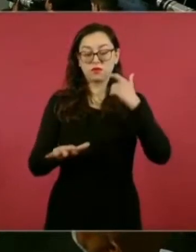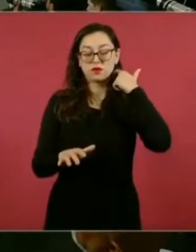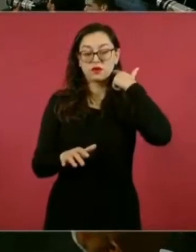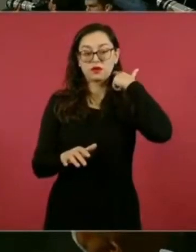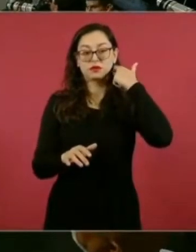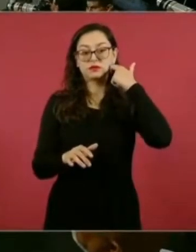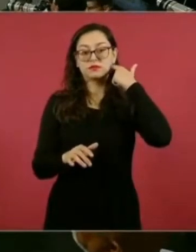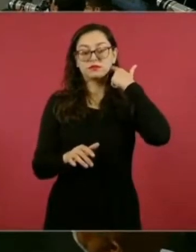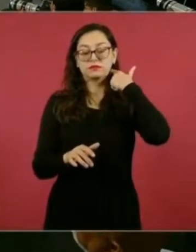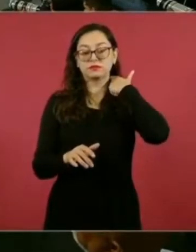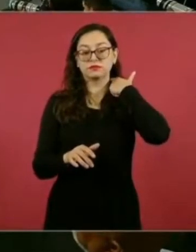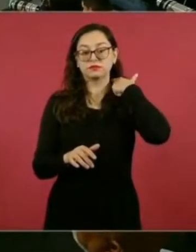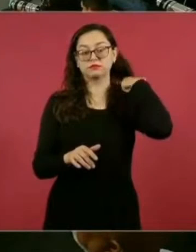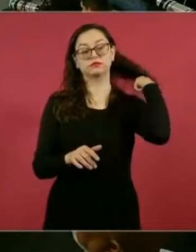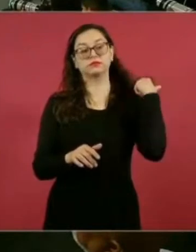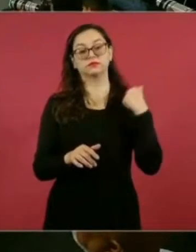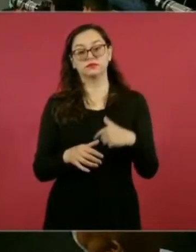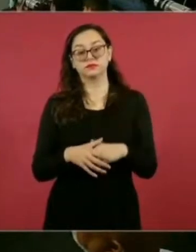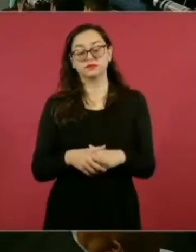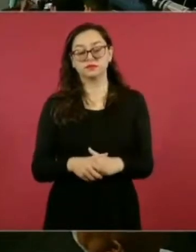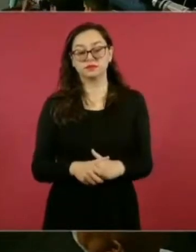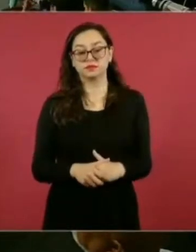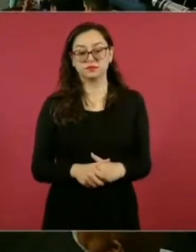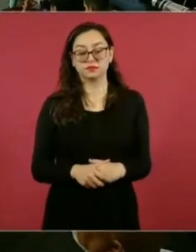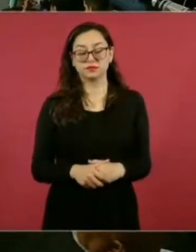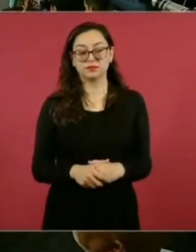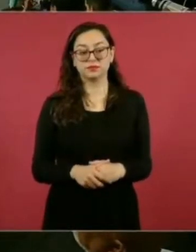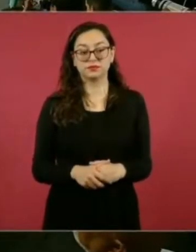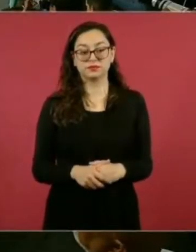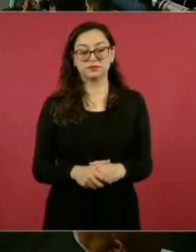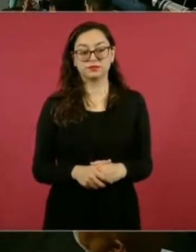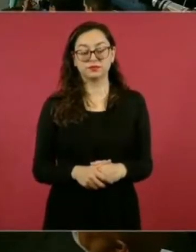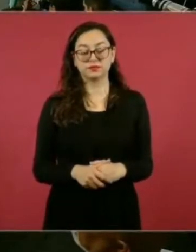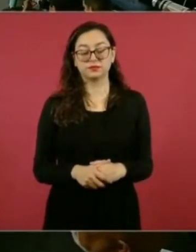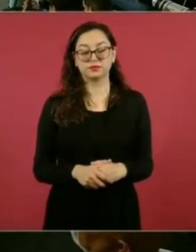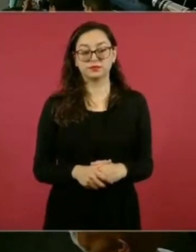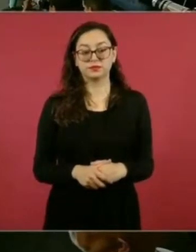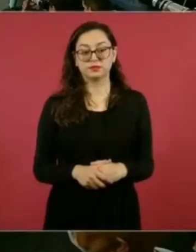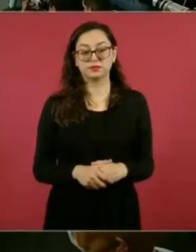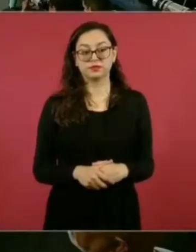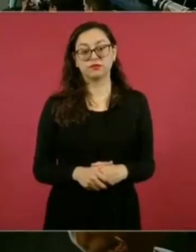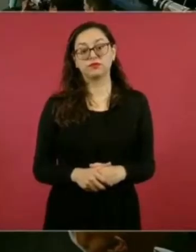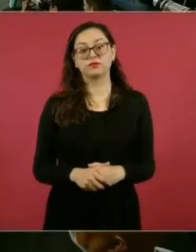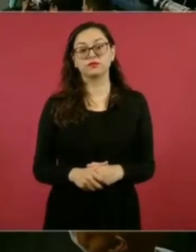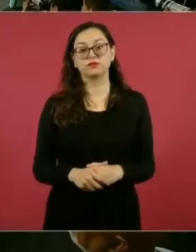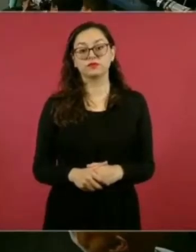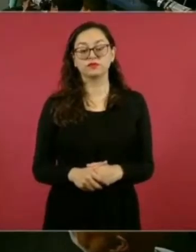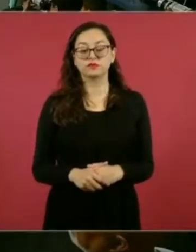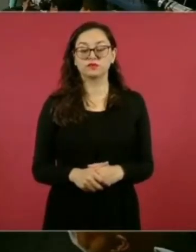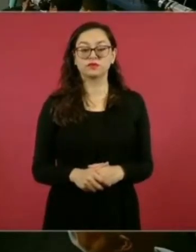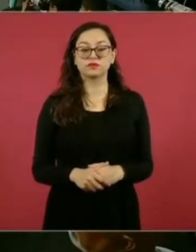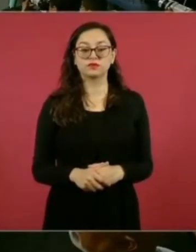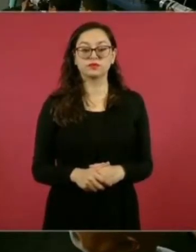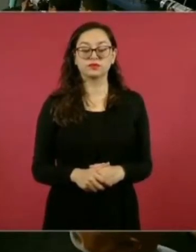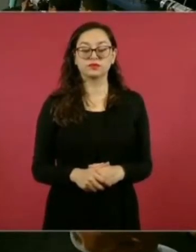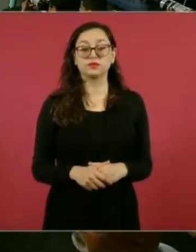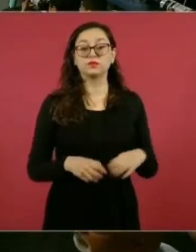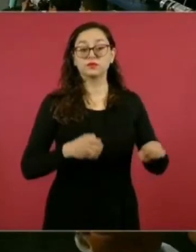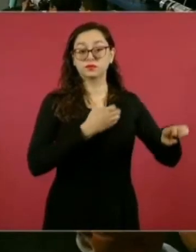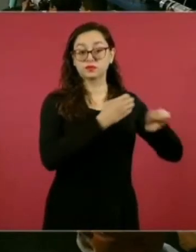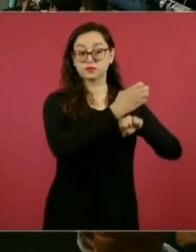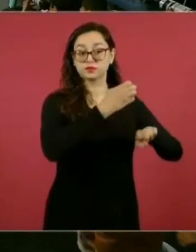de que ya se aprobaron en los congresos